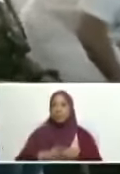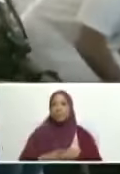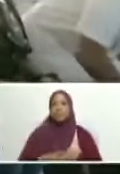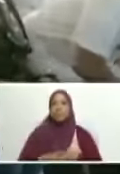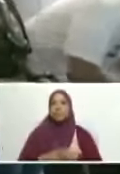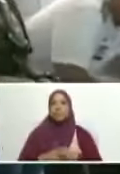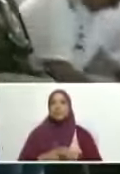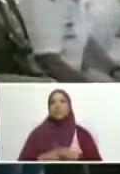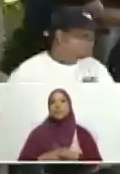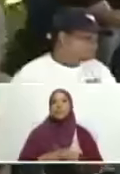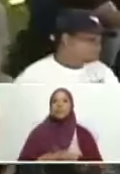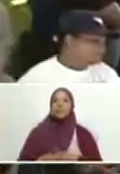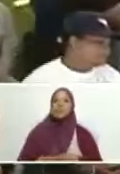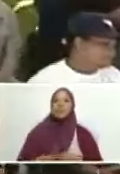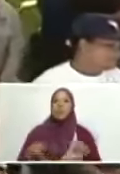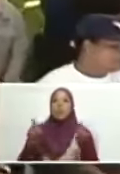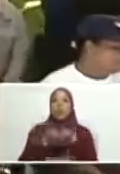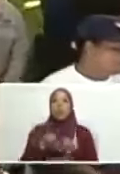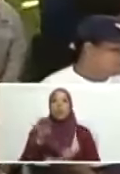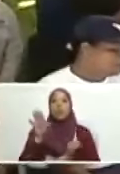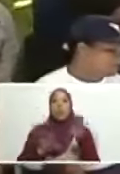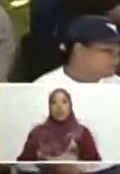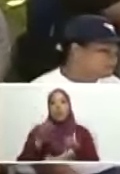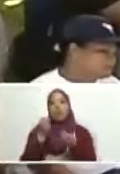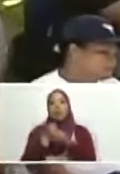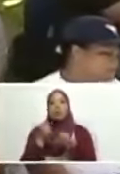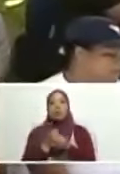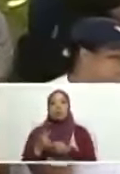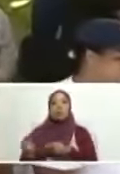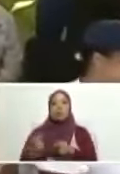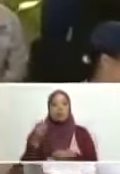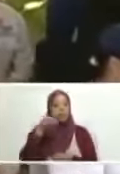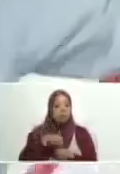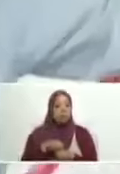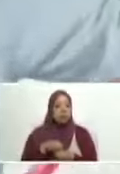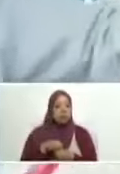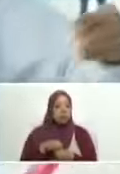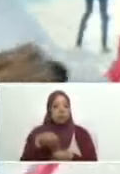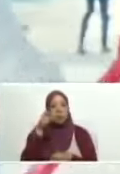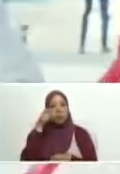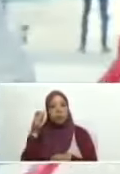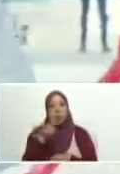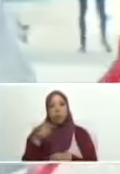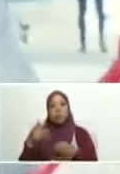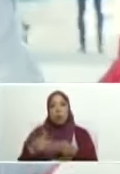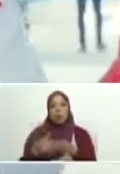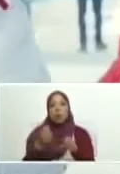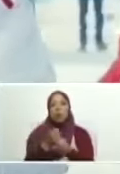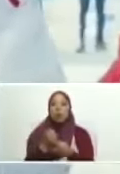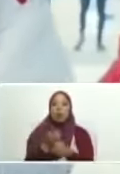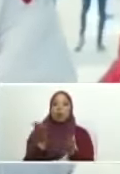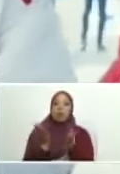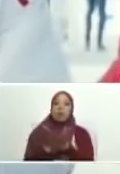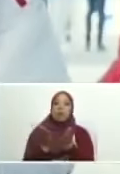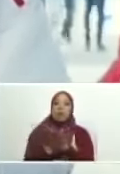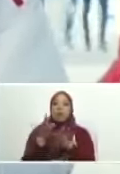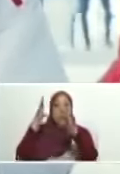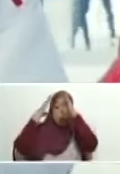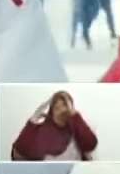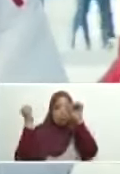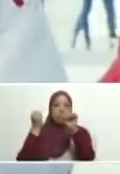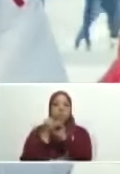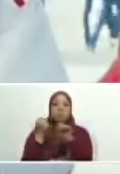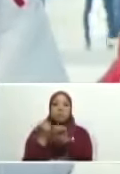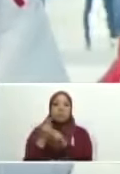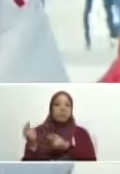Correcto. Igualmente, bueno, estuvimos en el mástil, que es la réplica del buque escuela Simón Bolívar, el embajador sin